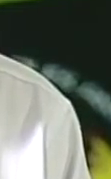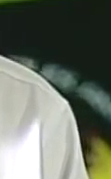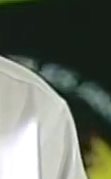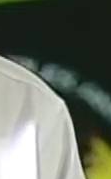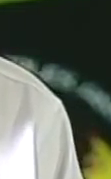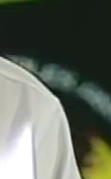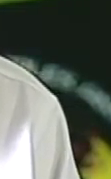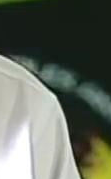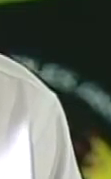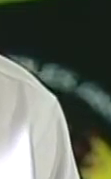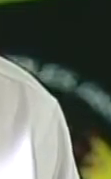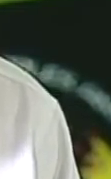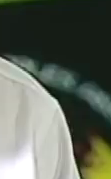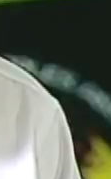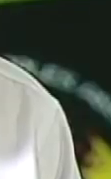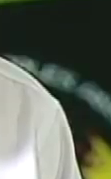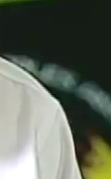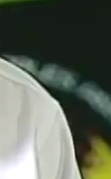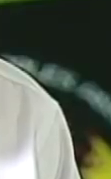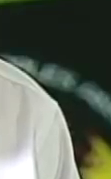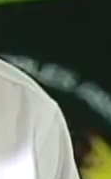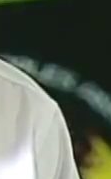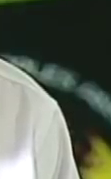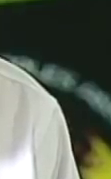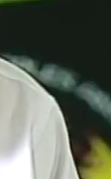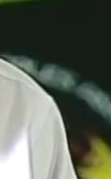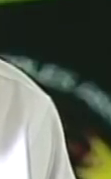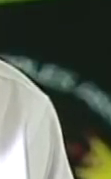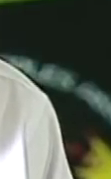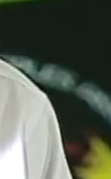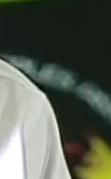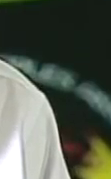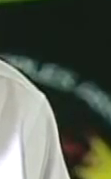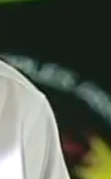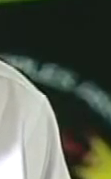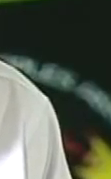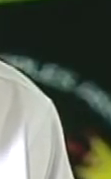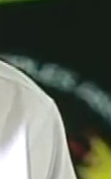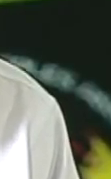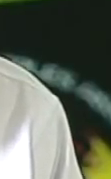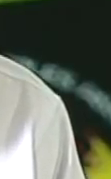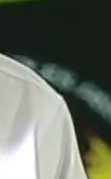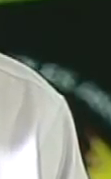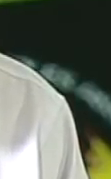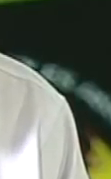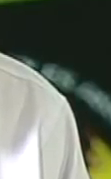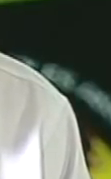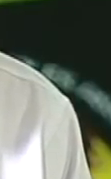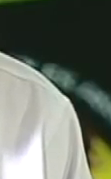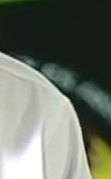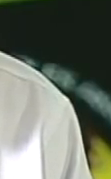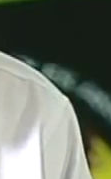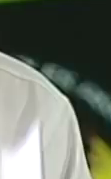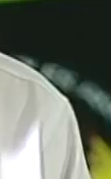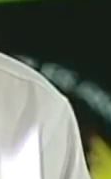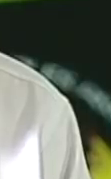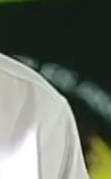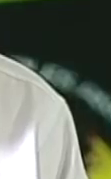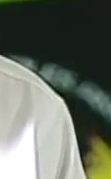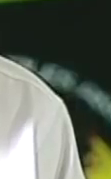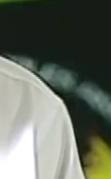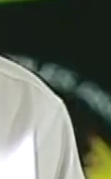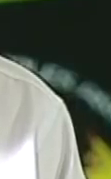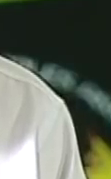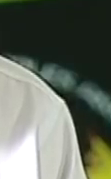democracia que ha servido de muletilla para camuflar sus verdaderas y